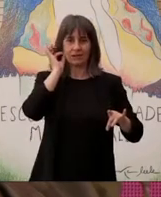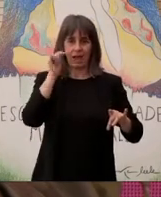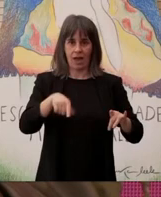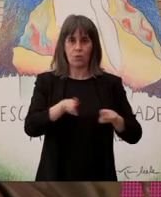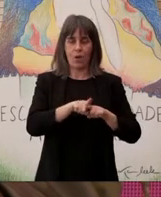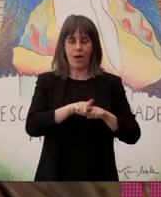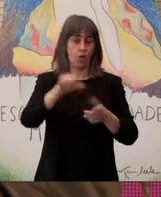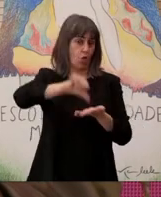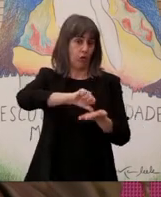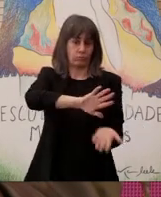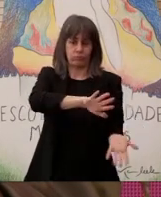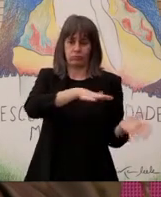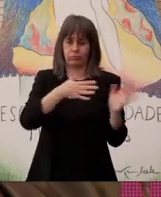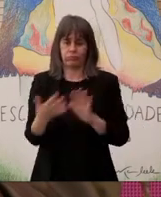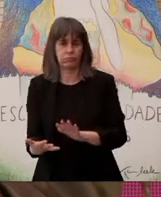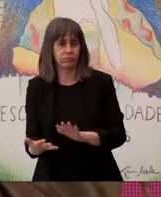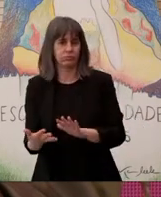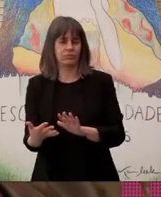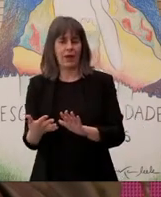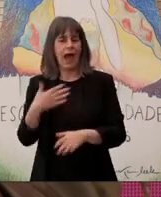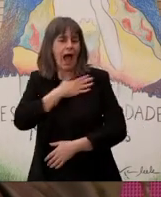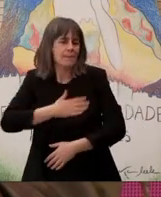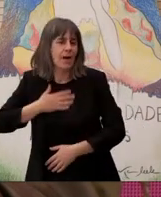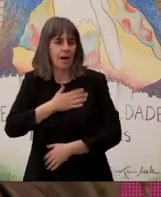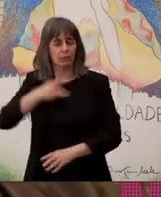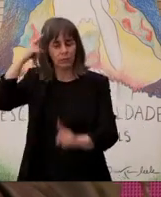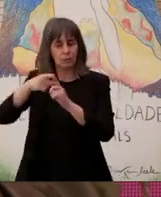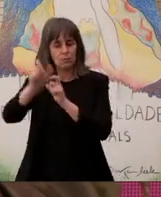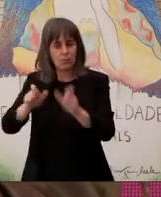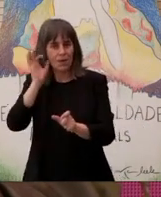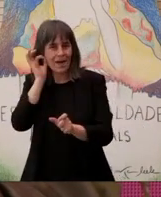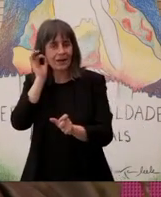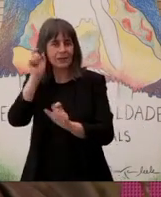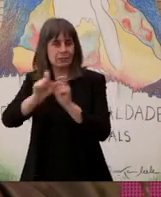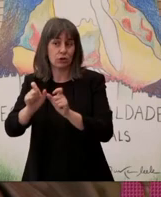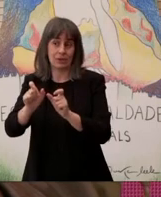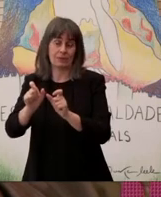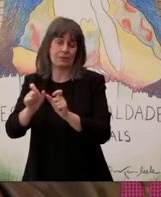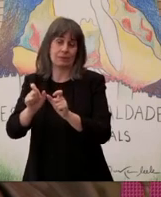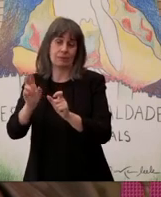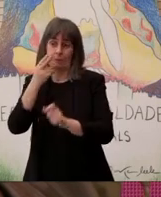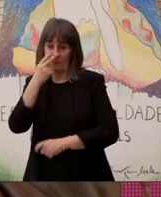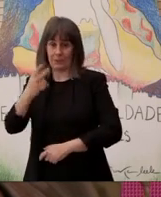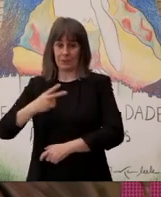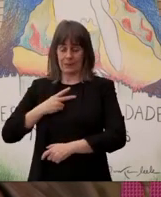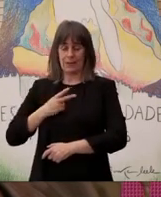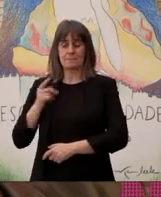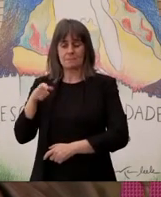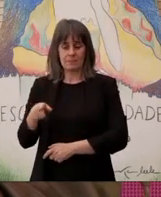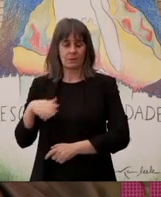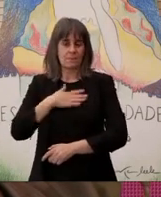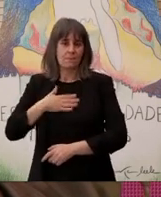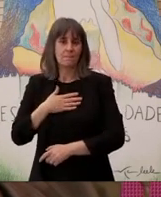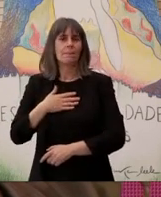una ciudad de amable asmuyeres y las personas que nos visitan una ciudad de feminista con simbología